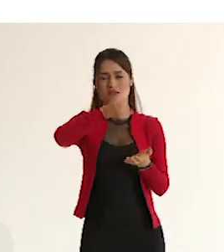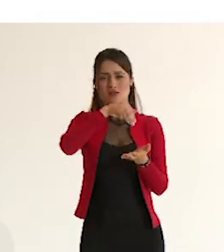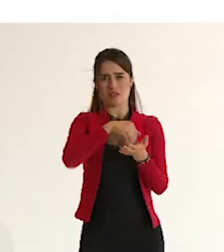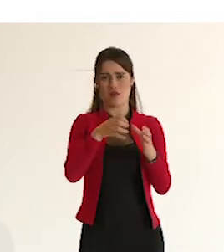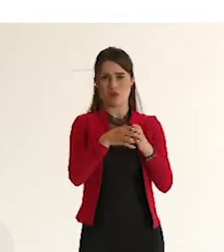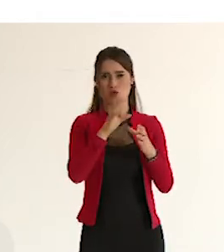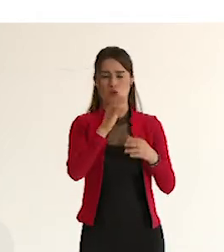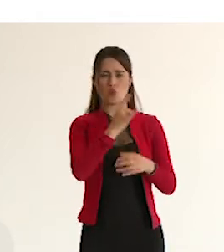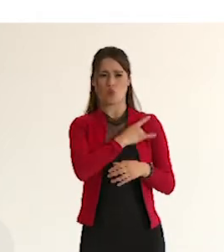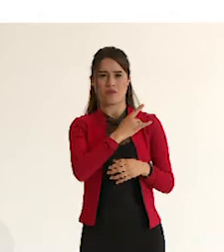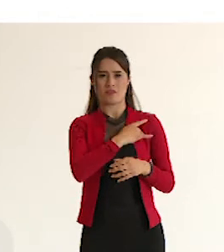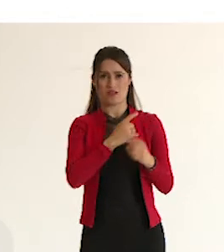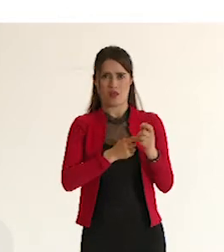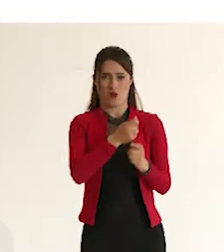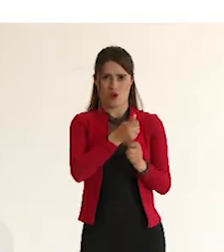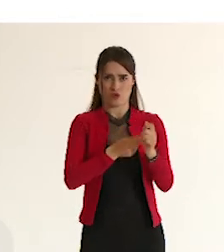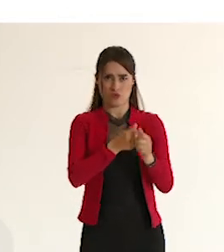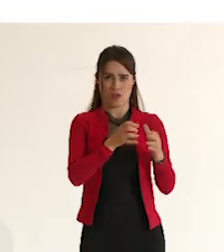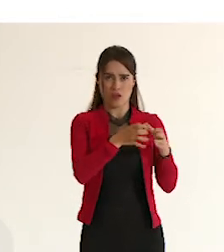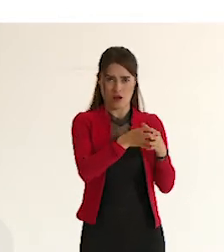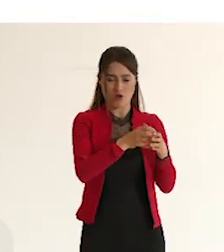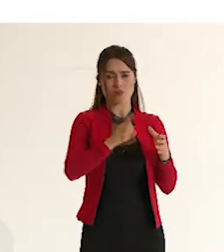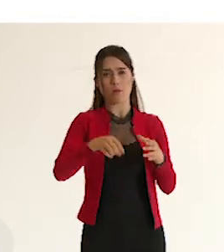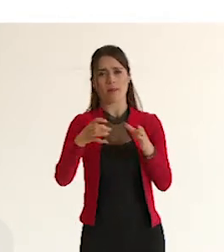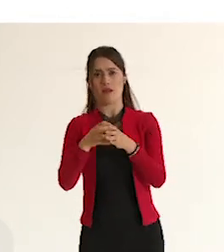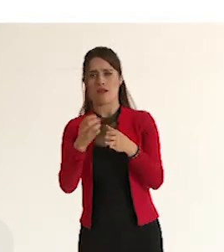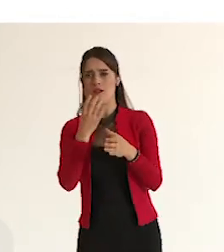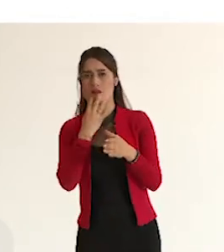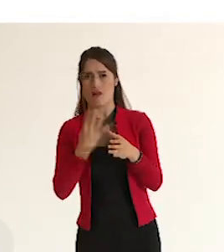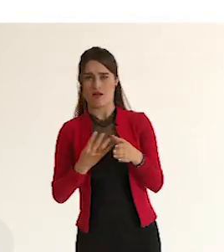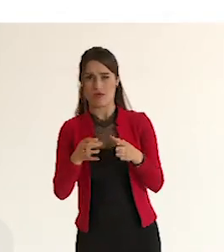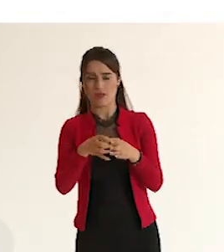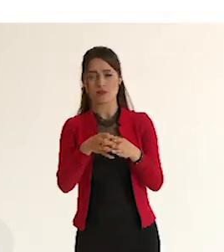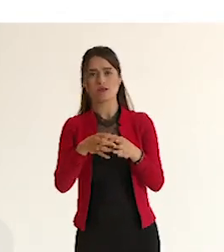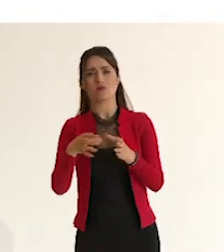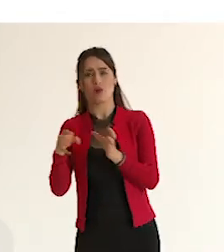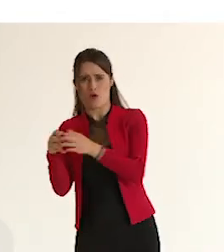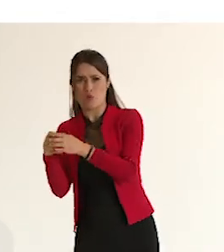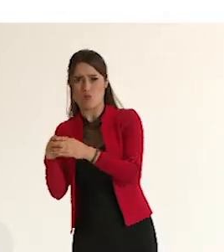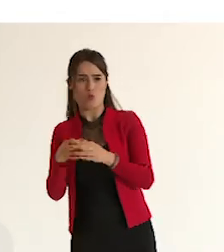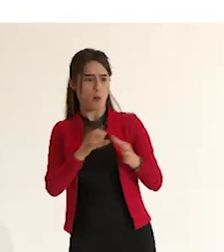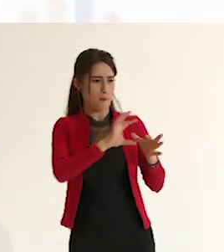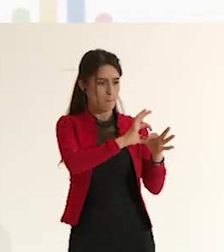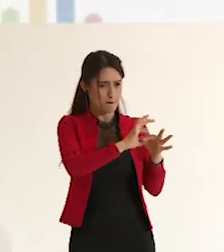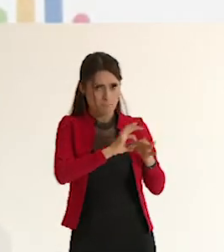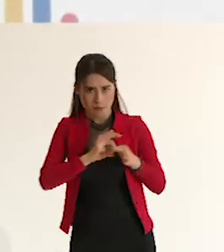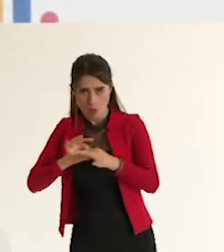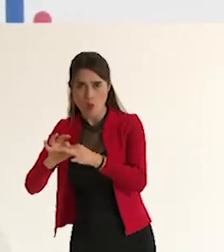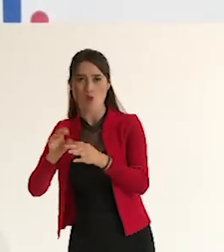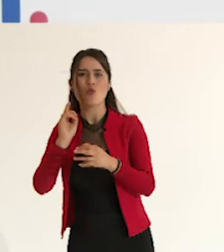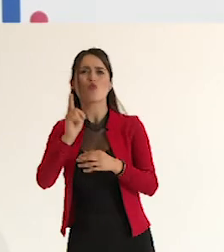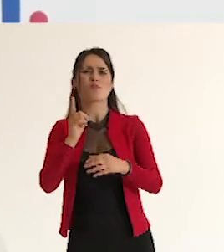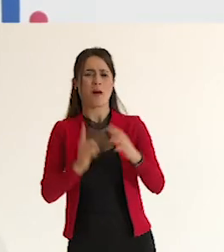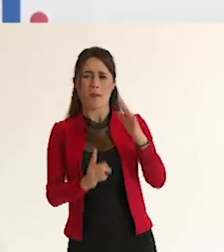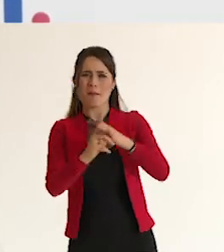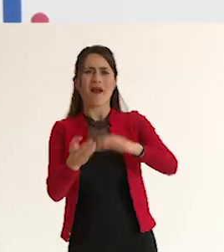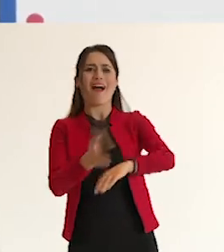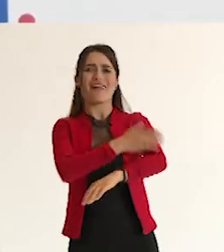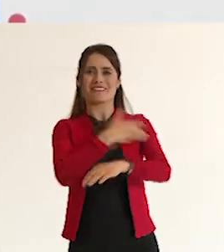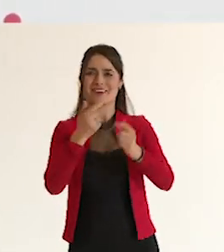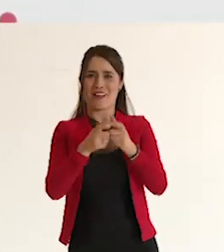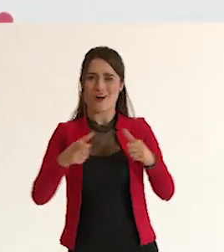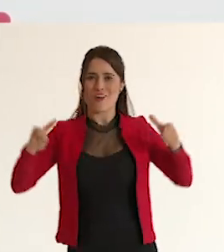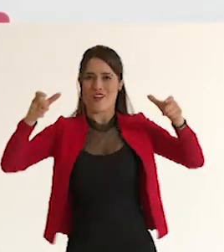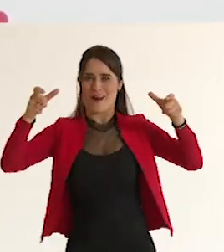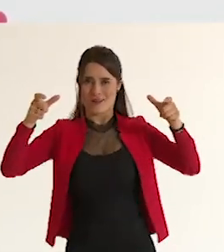universidad del rosario el centro de ética aplicada de los andes' y esto surgió en el contexto de esos congresos que les estaba mencionando antes y yo